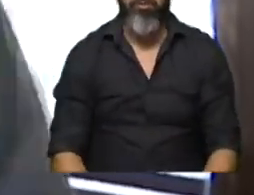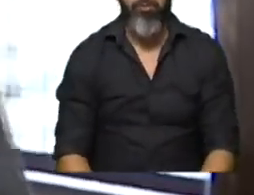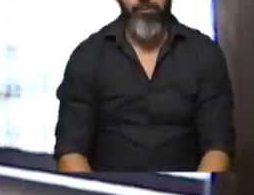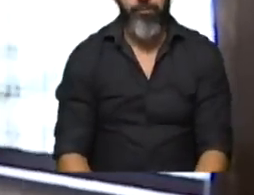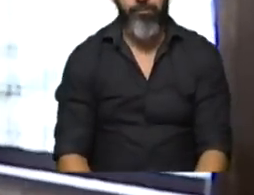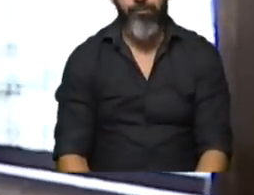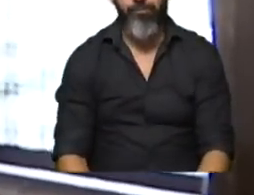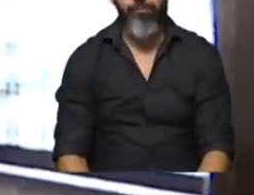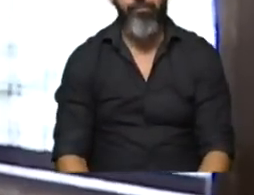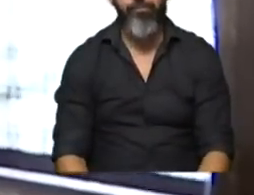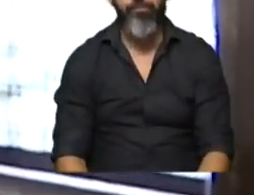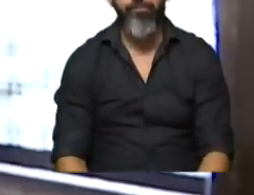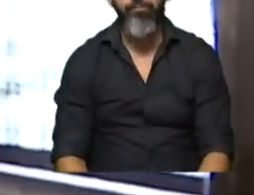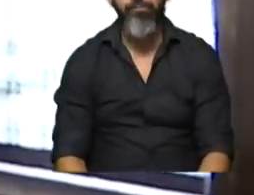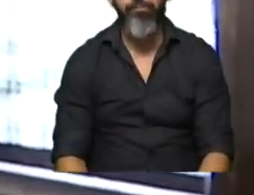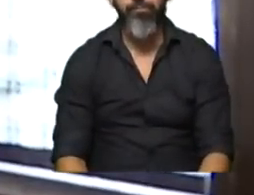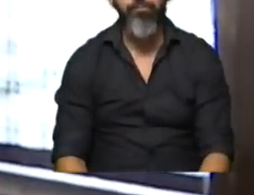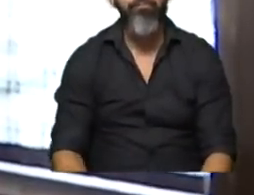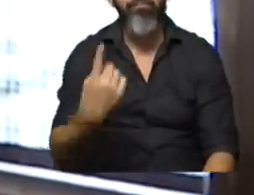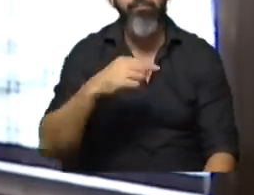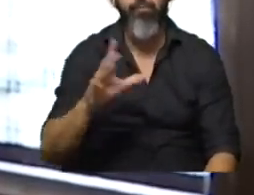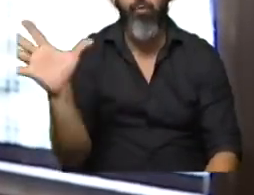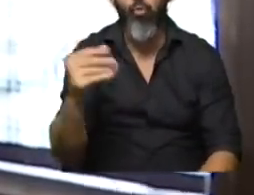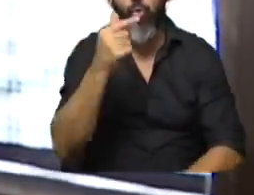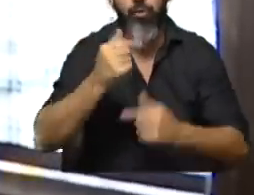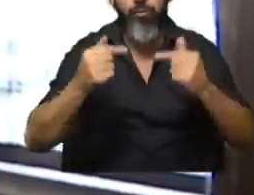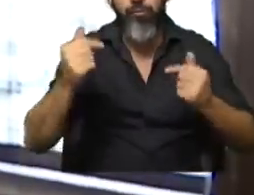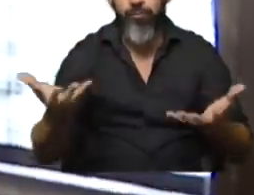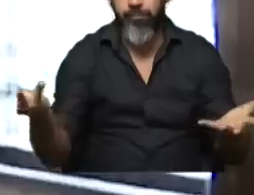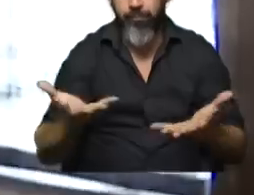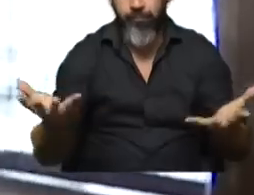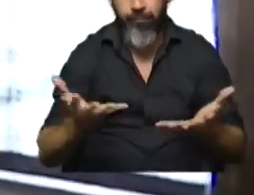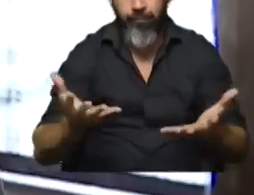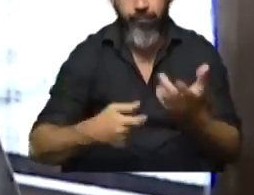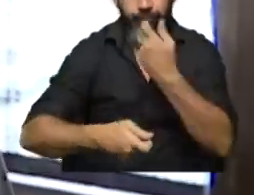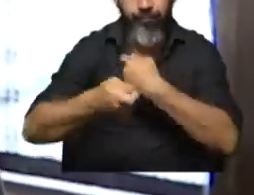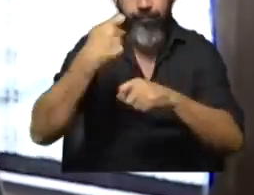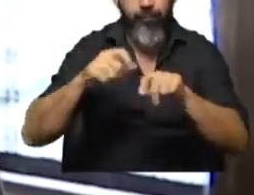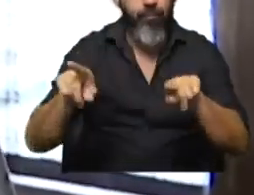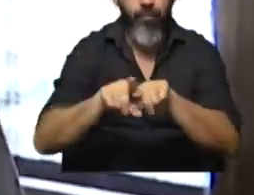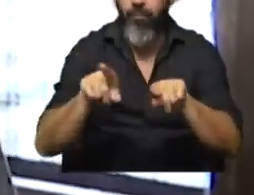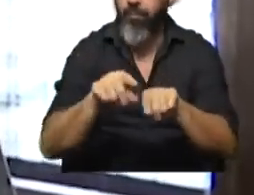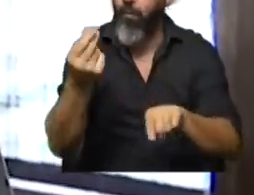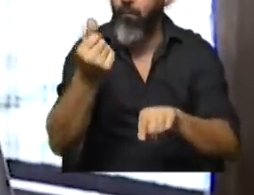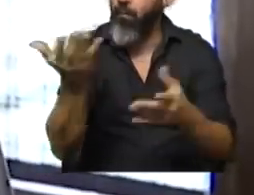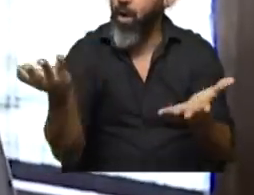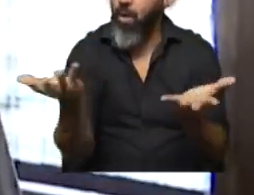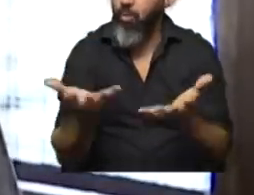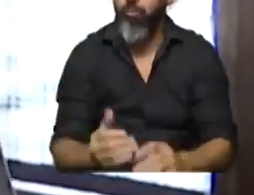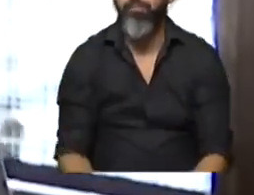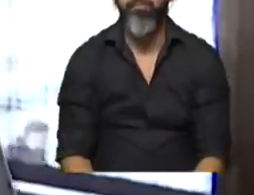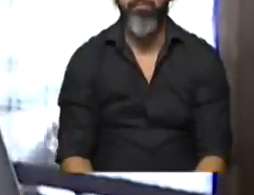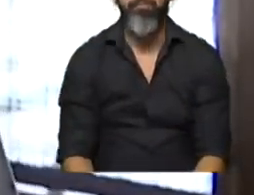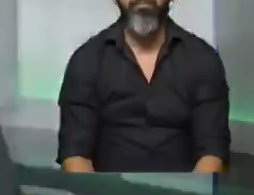valores del producto por lo tanto todo el producto que hay existente en la plaza se va a seguir vendiendo al mismo precio que